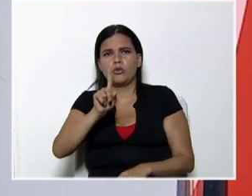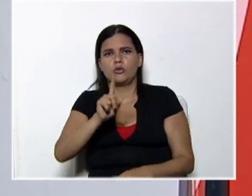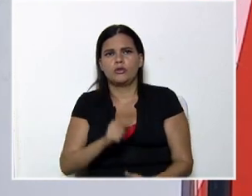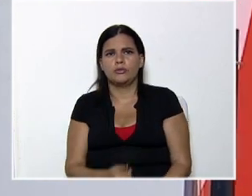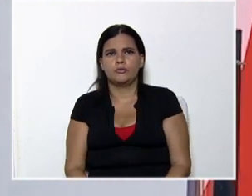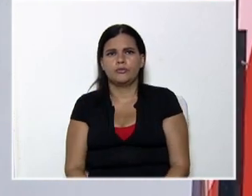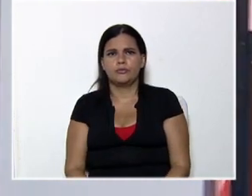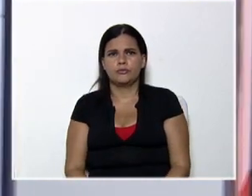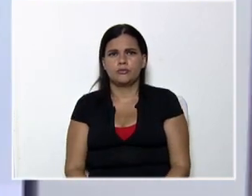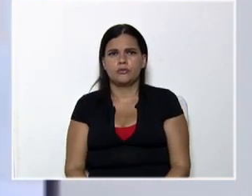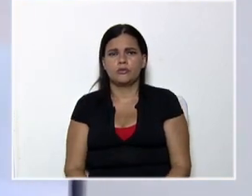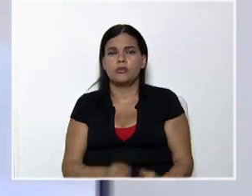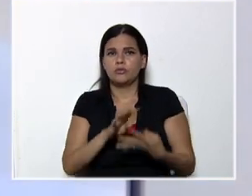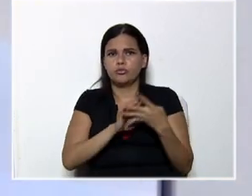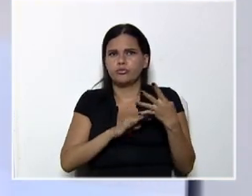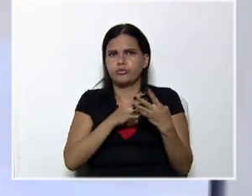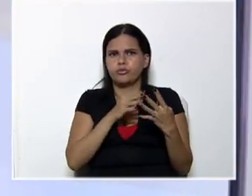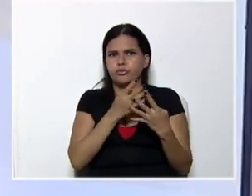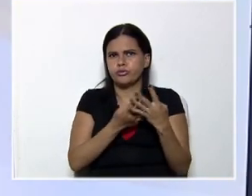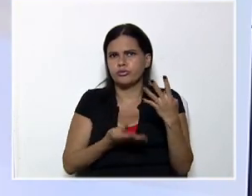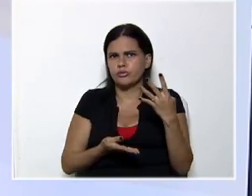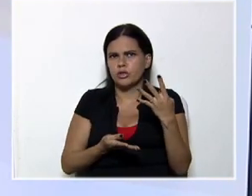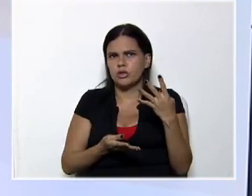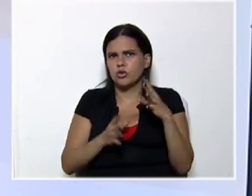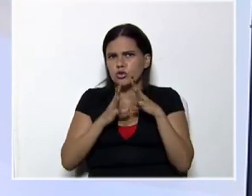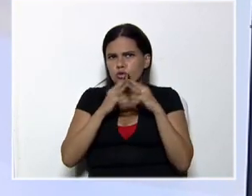Ejecutando esta operación tenemos que el resultado va a ser